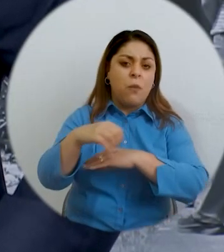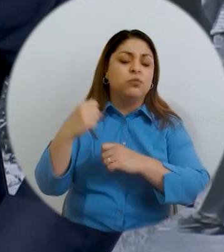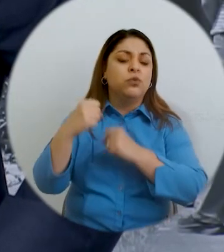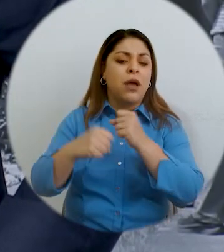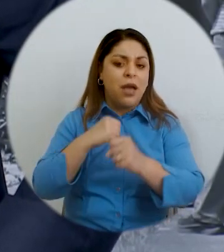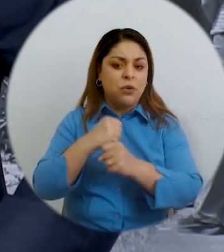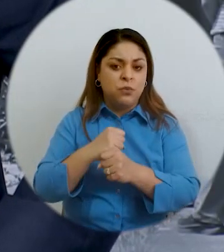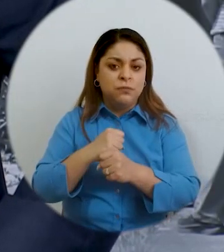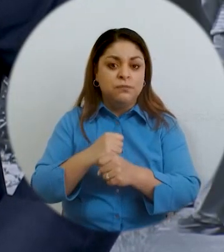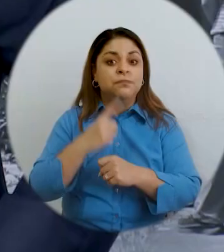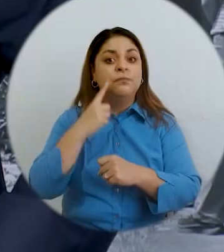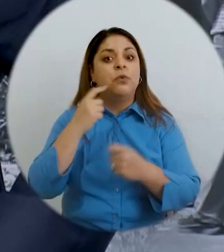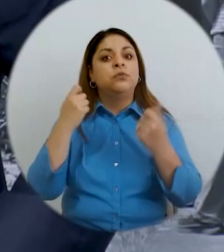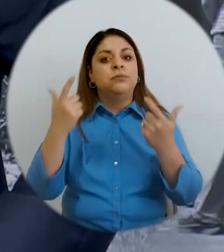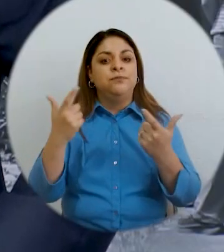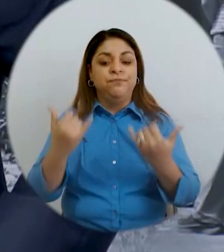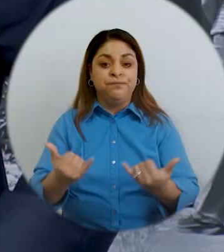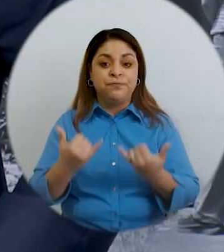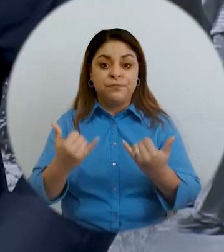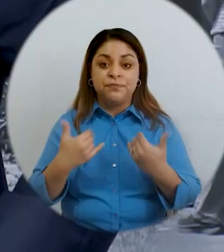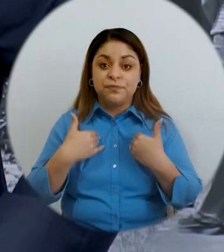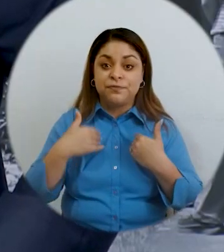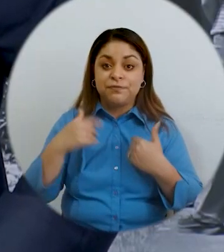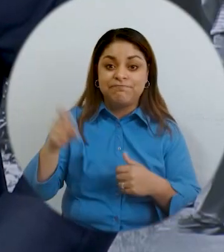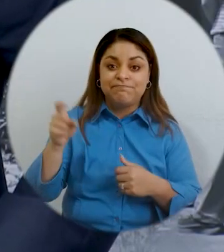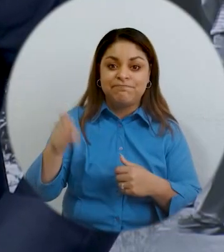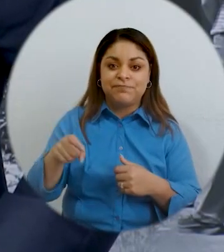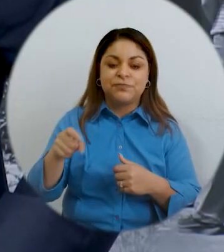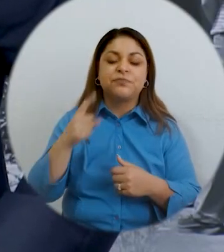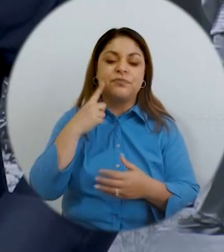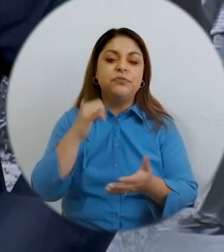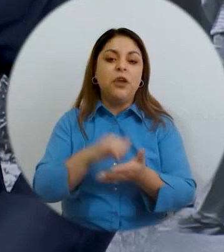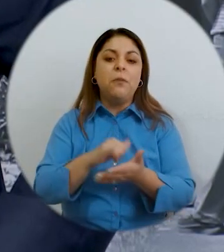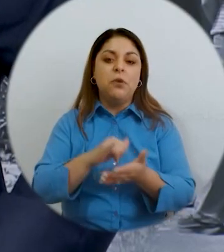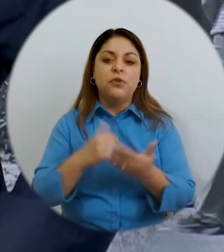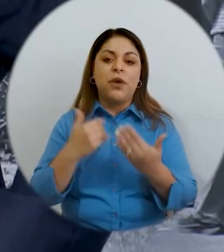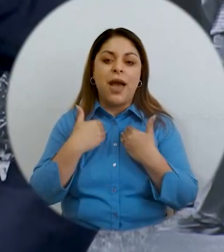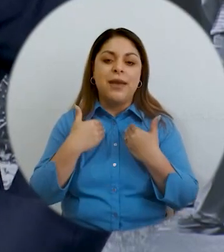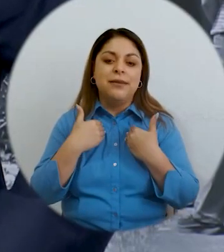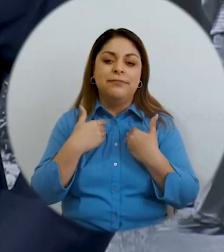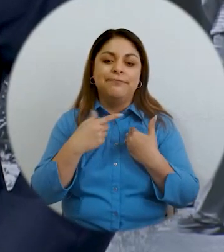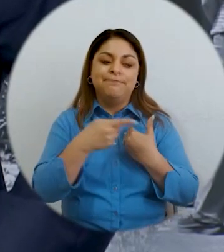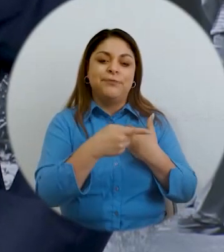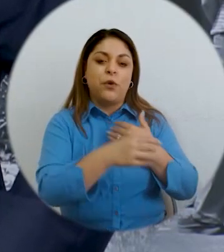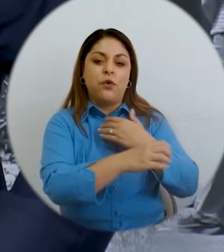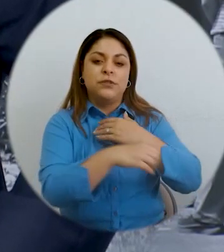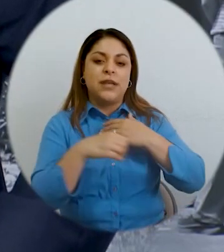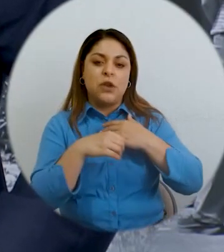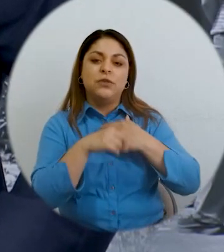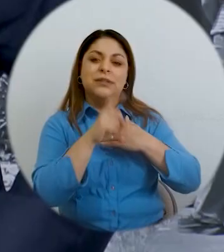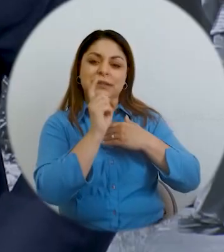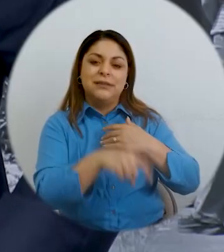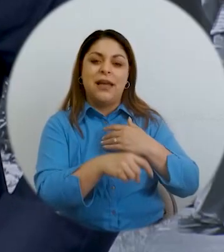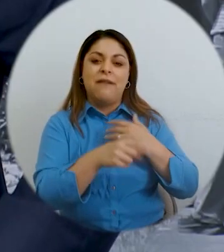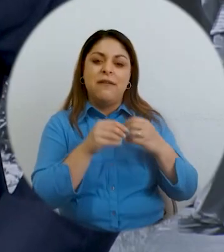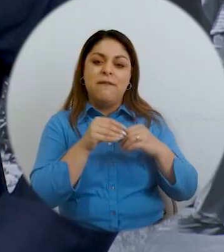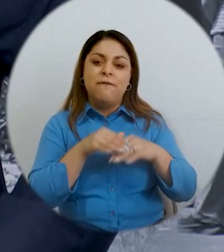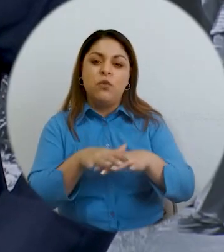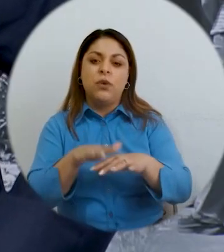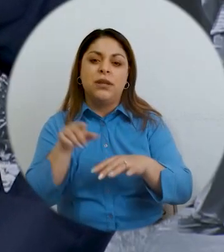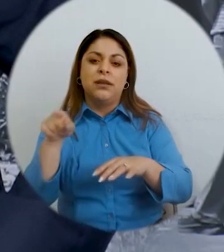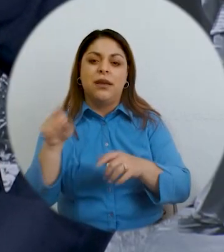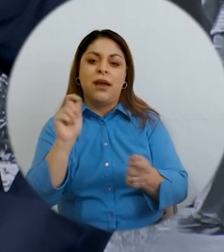dicho, ahorita hay una necesidad, porque sabemos la importancia que juega el océano para temas de cambio climático, para mitigación y